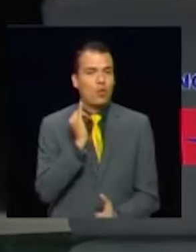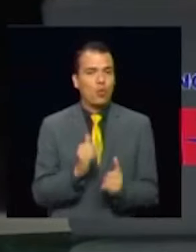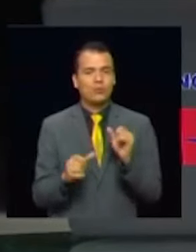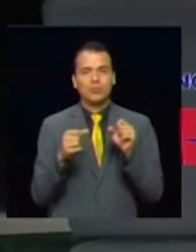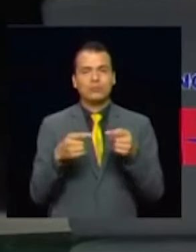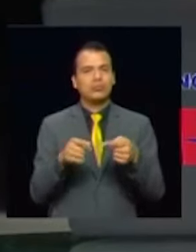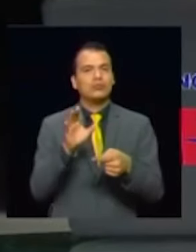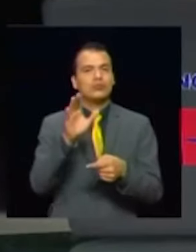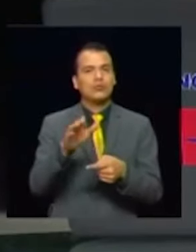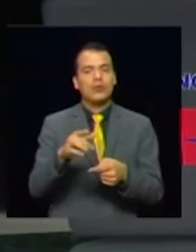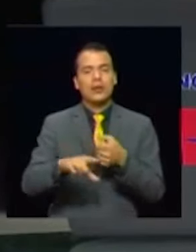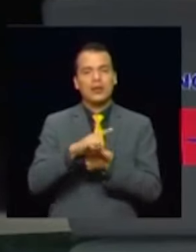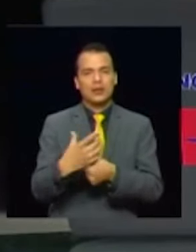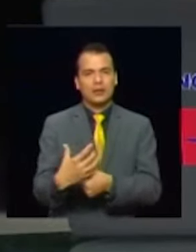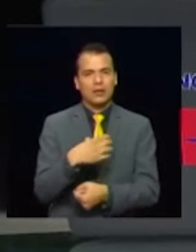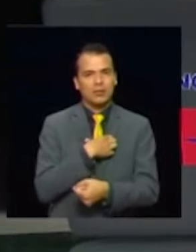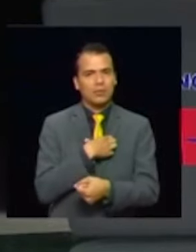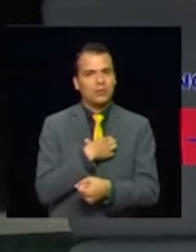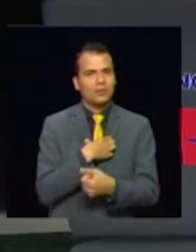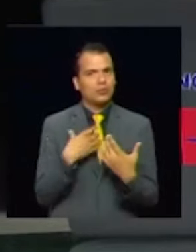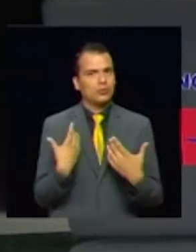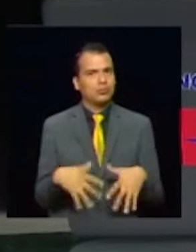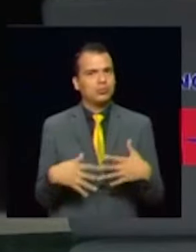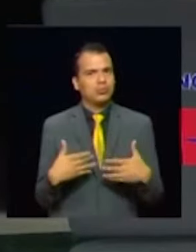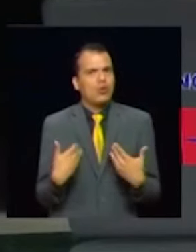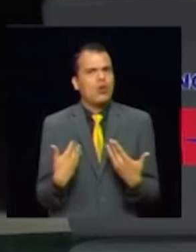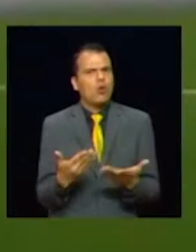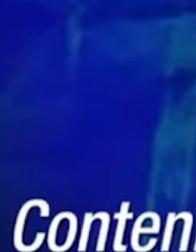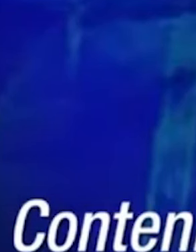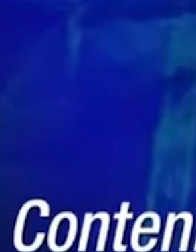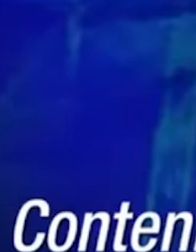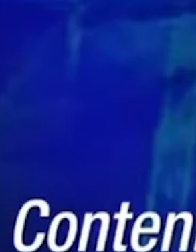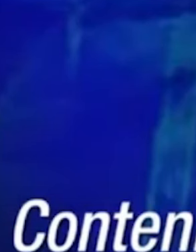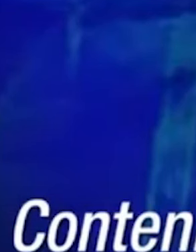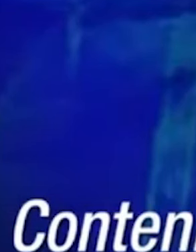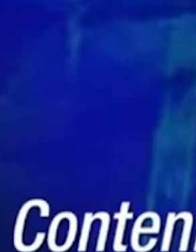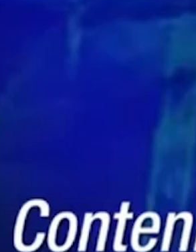siguen conociendo detalles del partido que se jugará en Wembley.